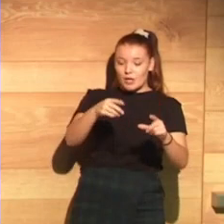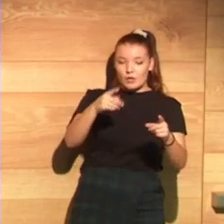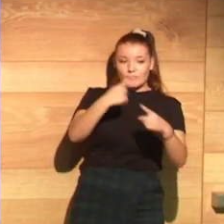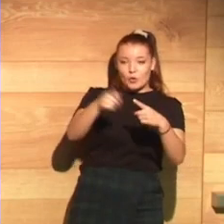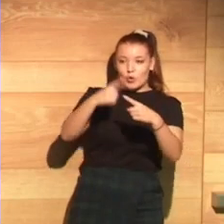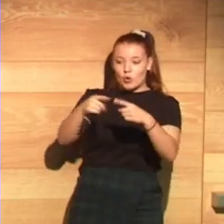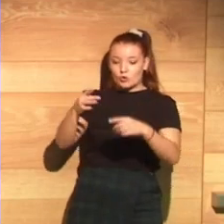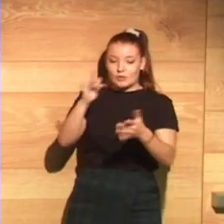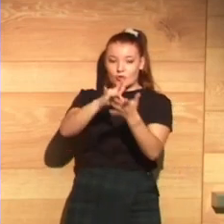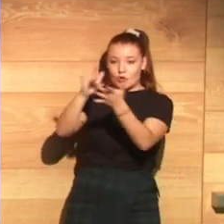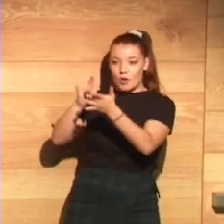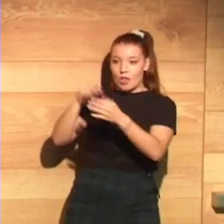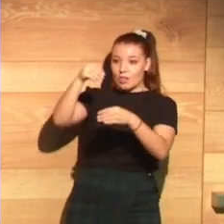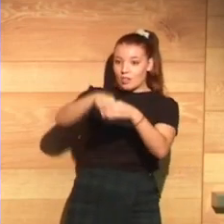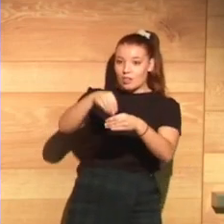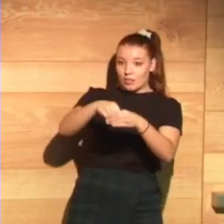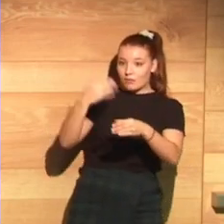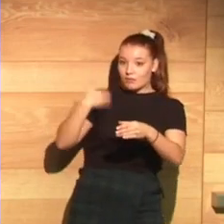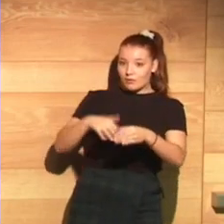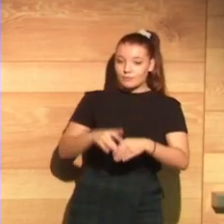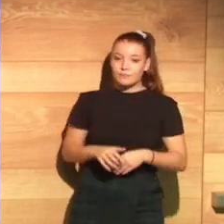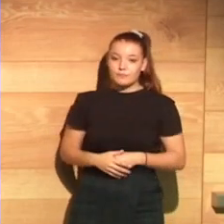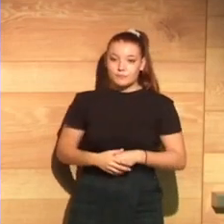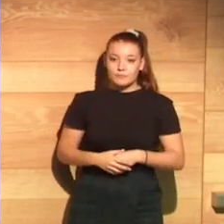lo que a ella le iba pasando. Y luego, claro,